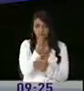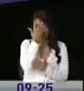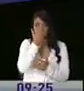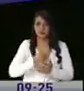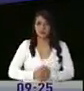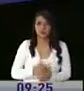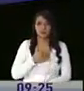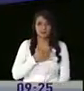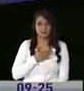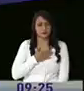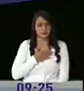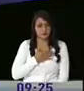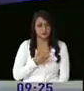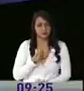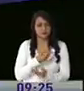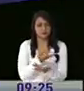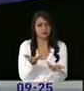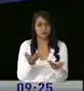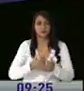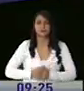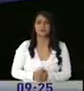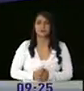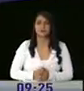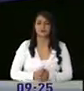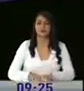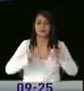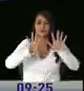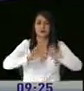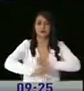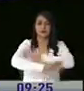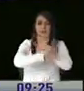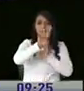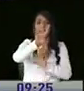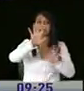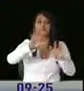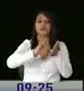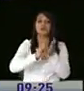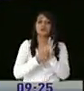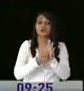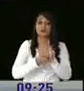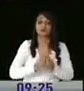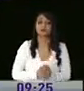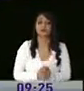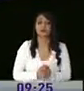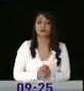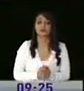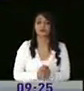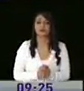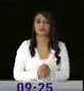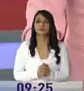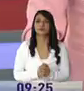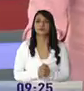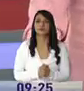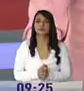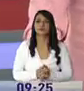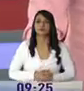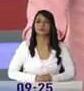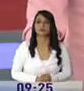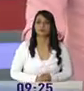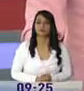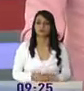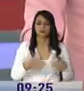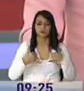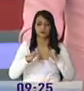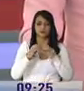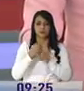lamentables informaciones estamos ya en las 9 de la mañana con 25 minutos 88:25 allá en Galápagos continuamos con